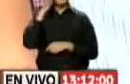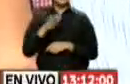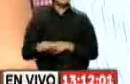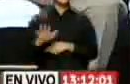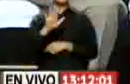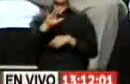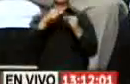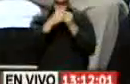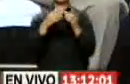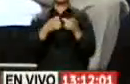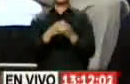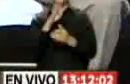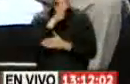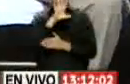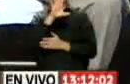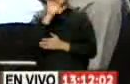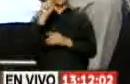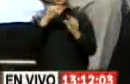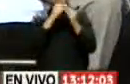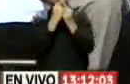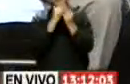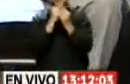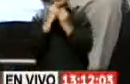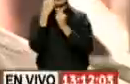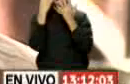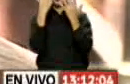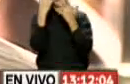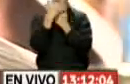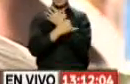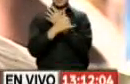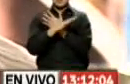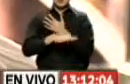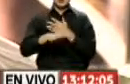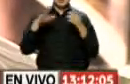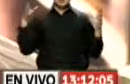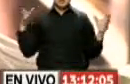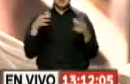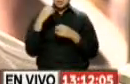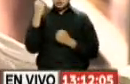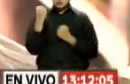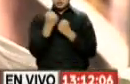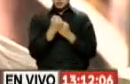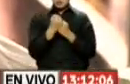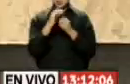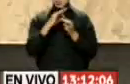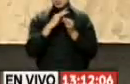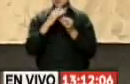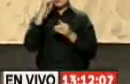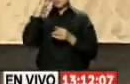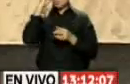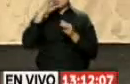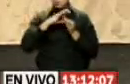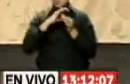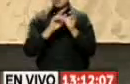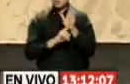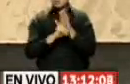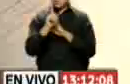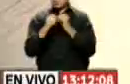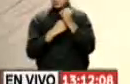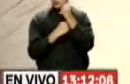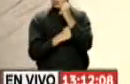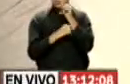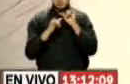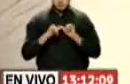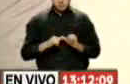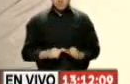que agrupa 450 pueblos de 9 países. El compromiso es contribuir y trabajar de la mano del Estado hacia un desarrollo sostenible.